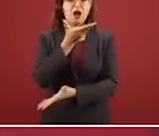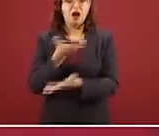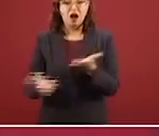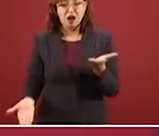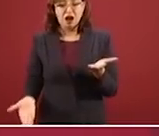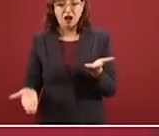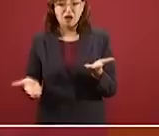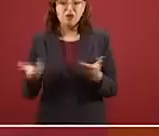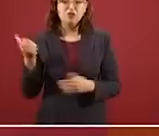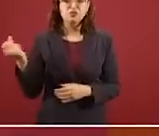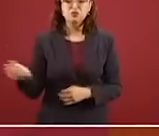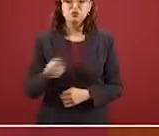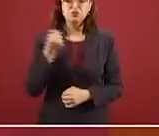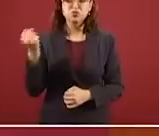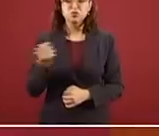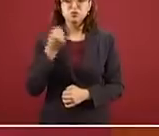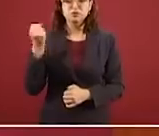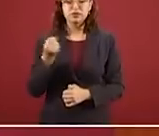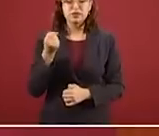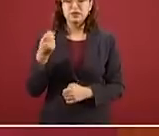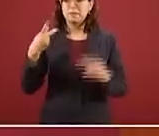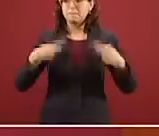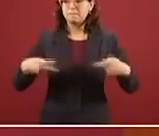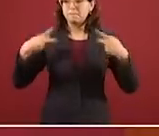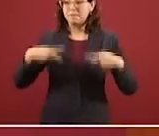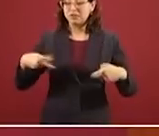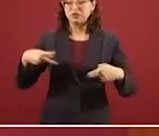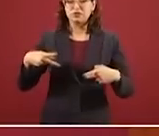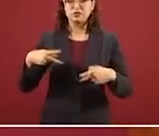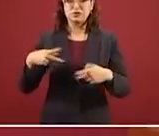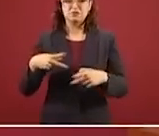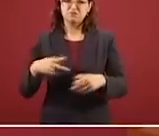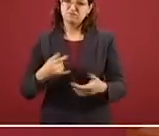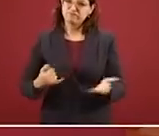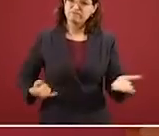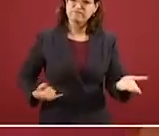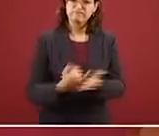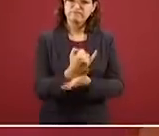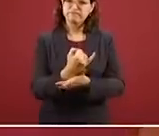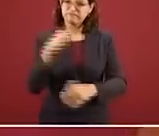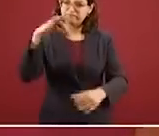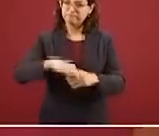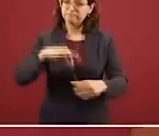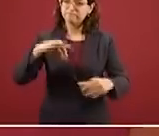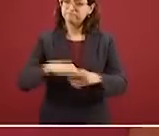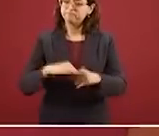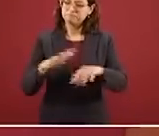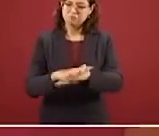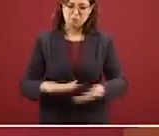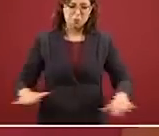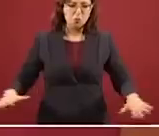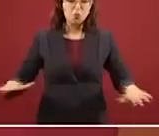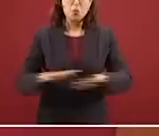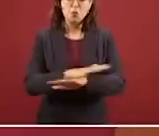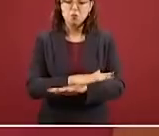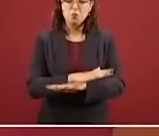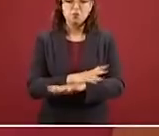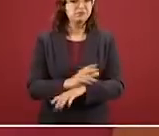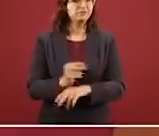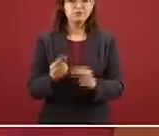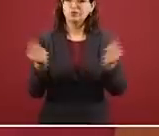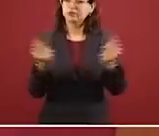Afortunadamente, los mexicanos decidieron a favor de un cambio y lo estamos logrando de manera